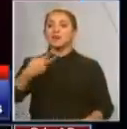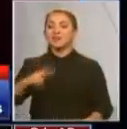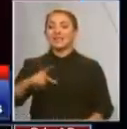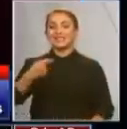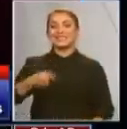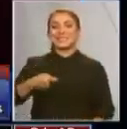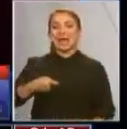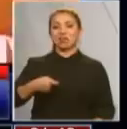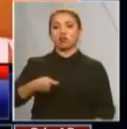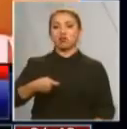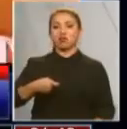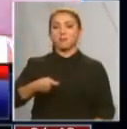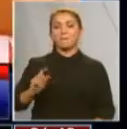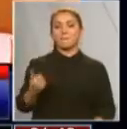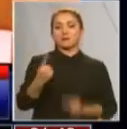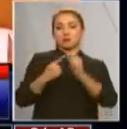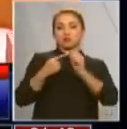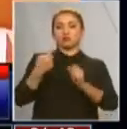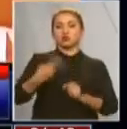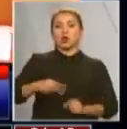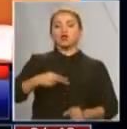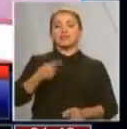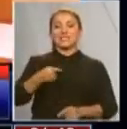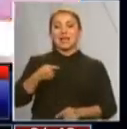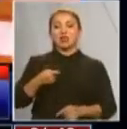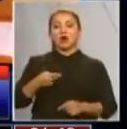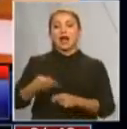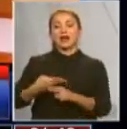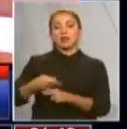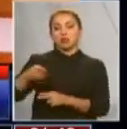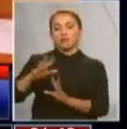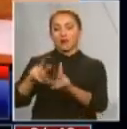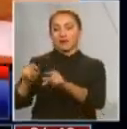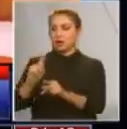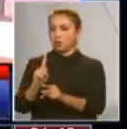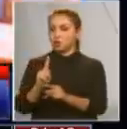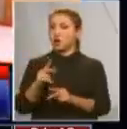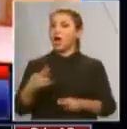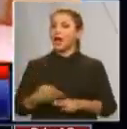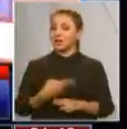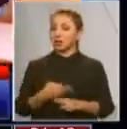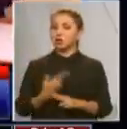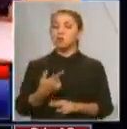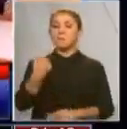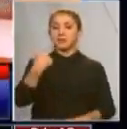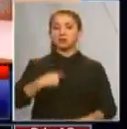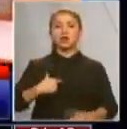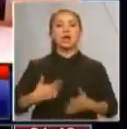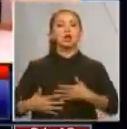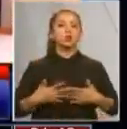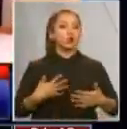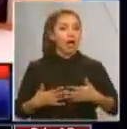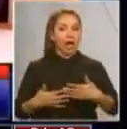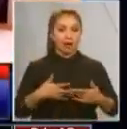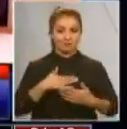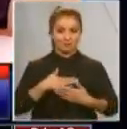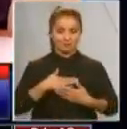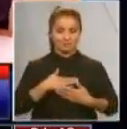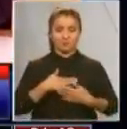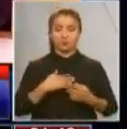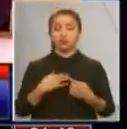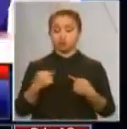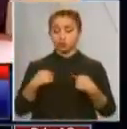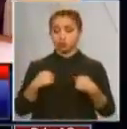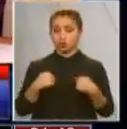Senado. Por lo tanto, aquí no hay fondos públicos. Lo que hice fue arrendar como persona natural. Si yo, mira,